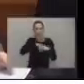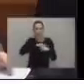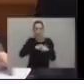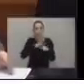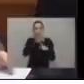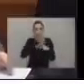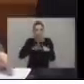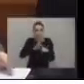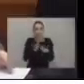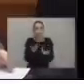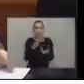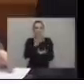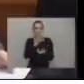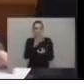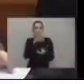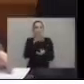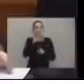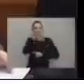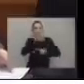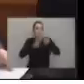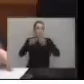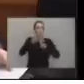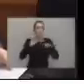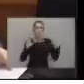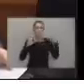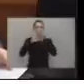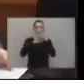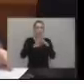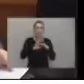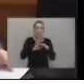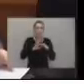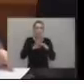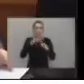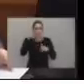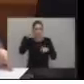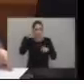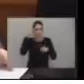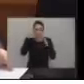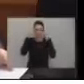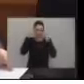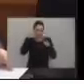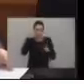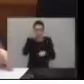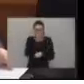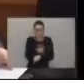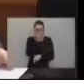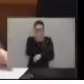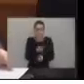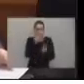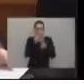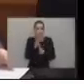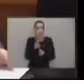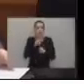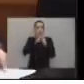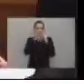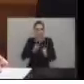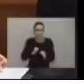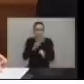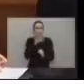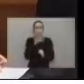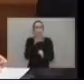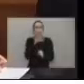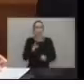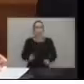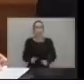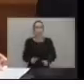sí, sí, por problemas relacionados directamente de la tarifa eléctrica y del consumo energético. No,